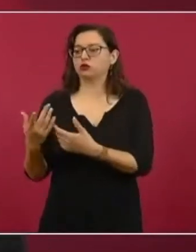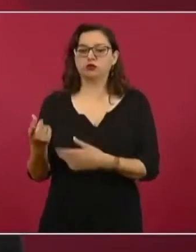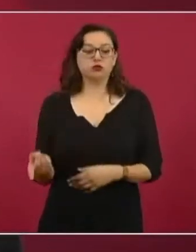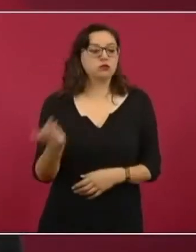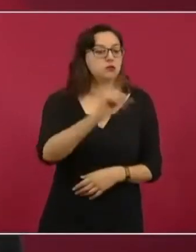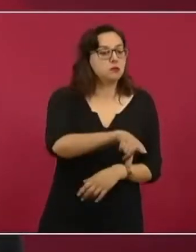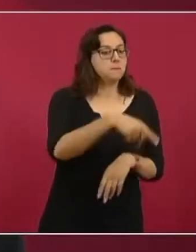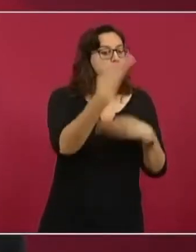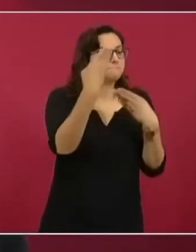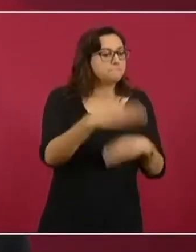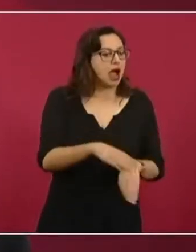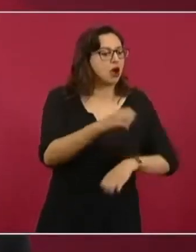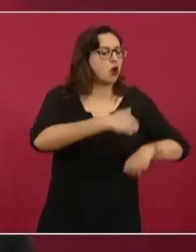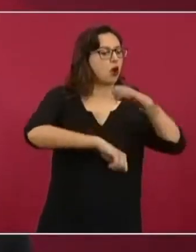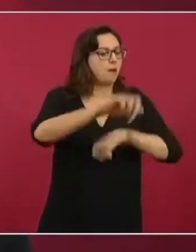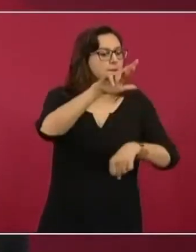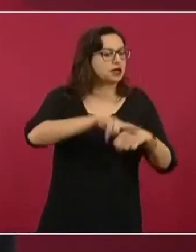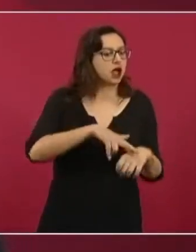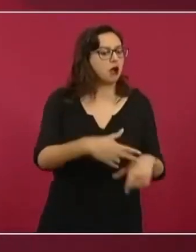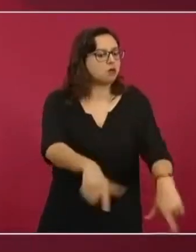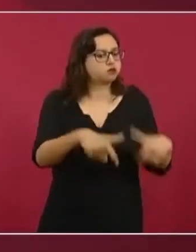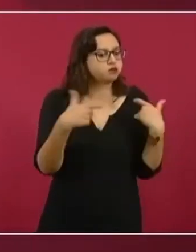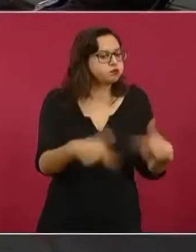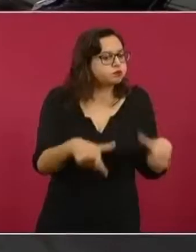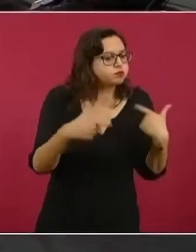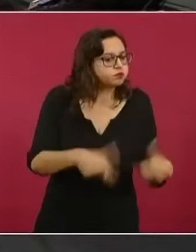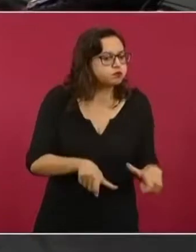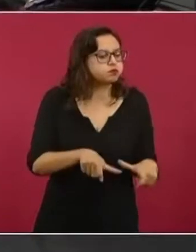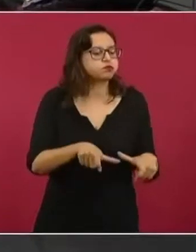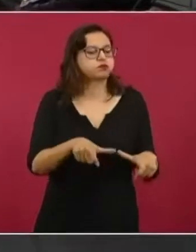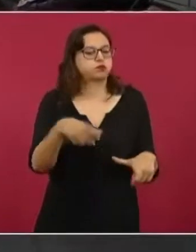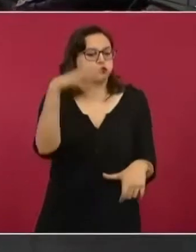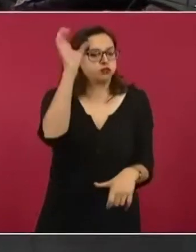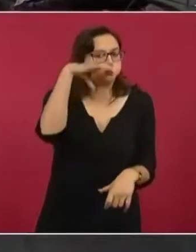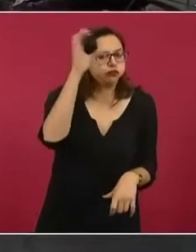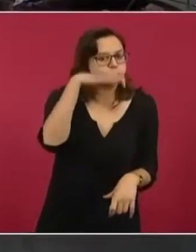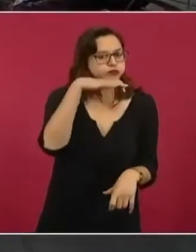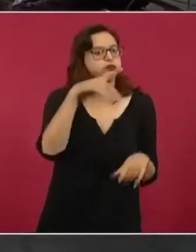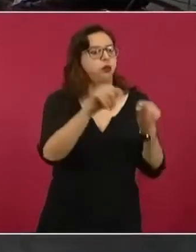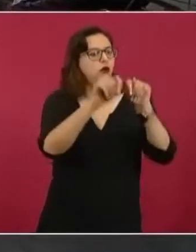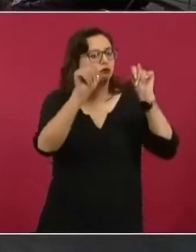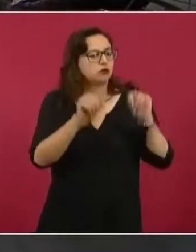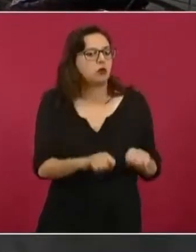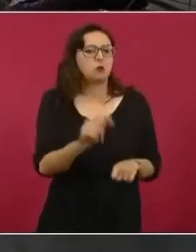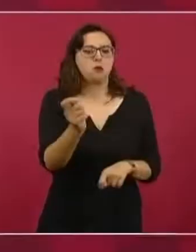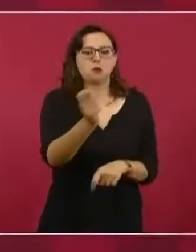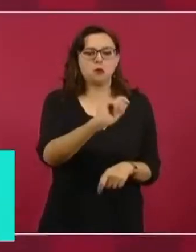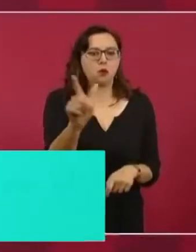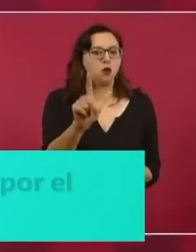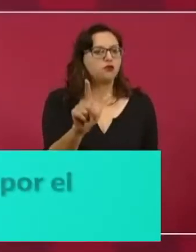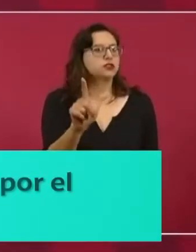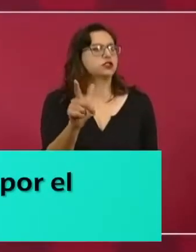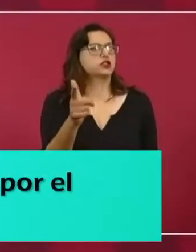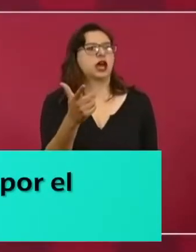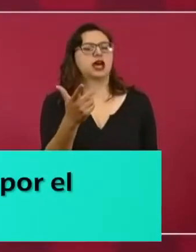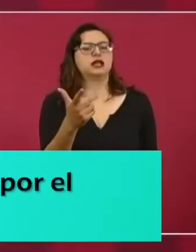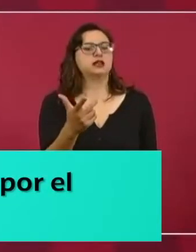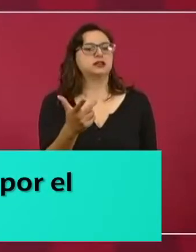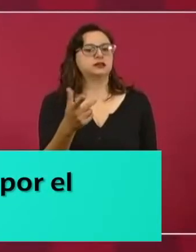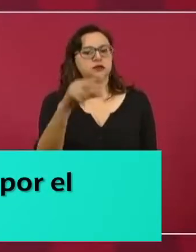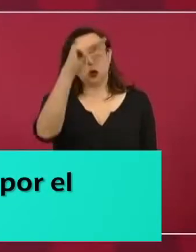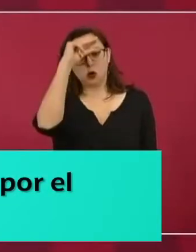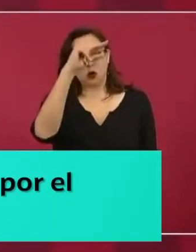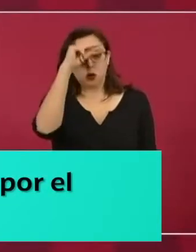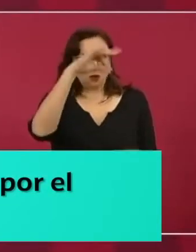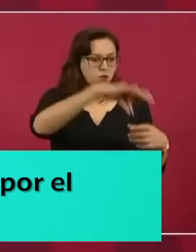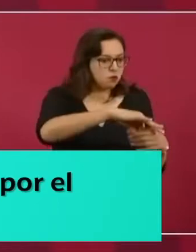potentado, de un científico, de un